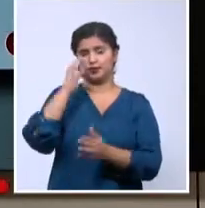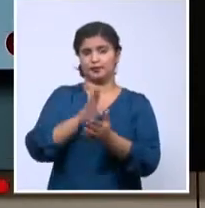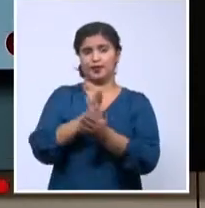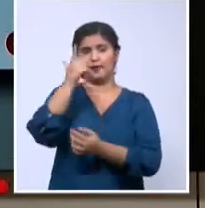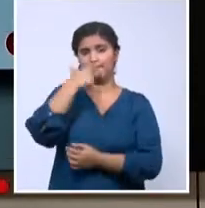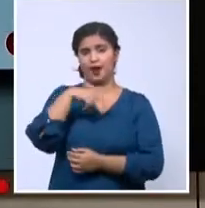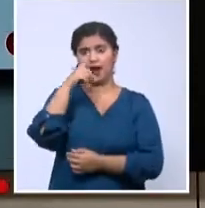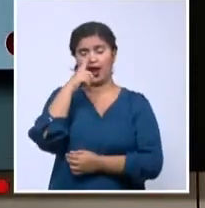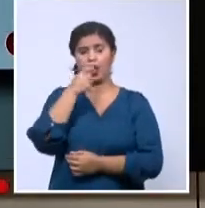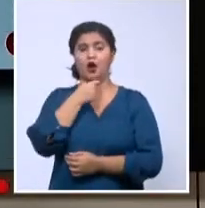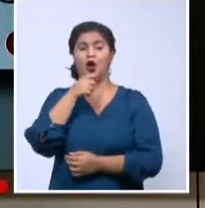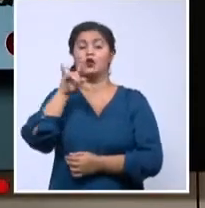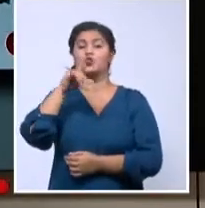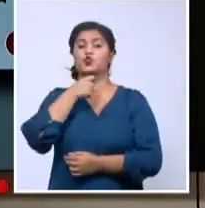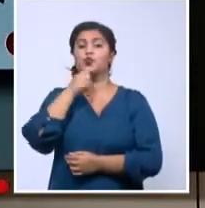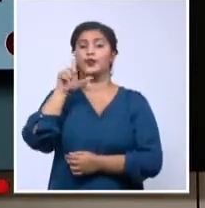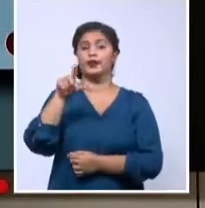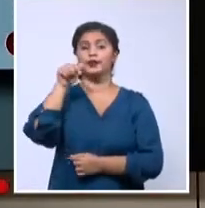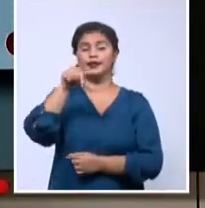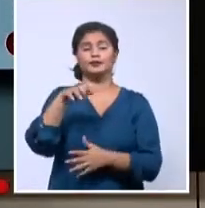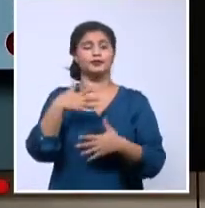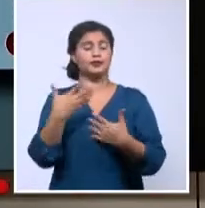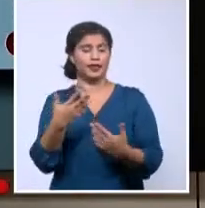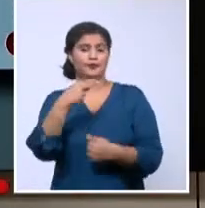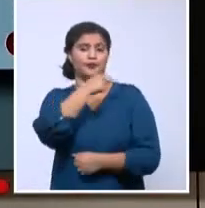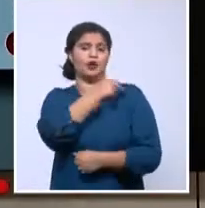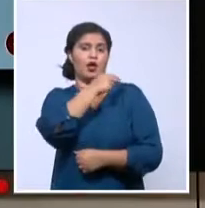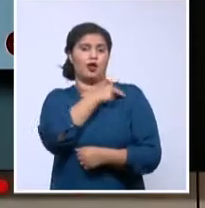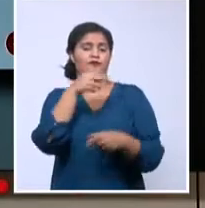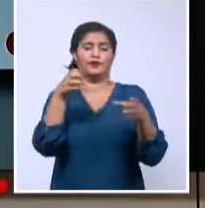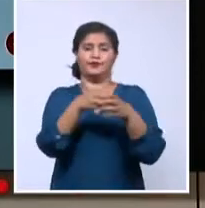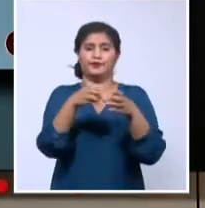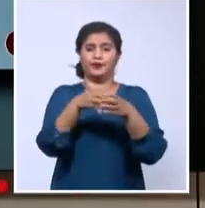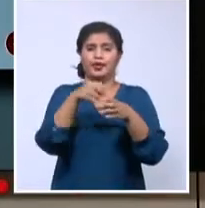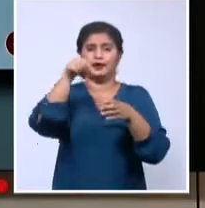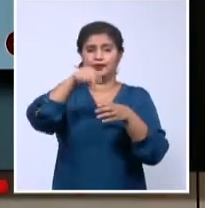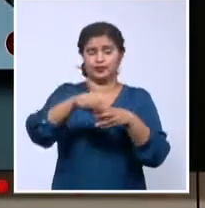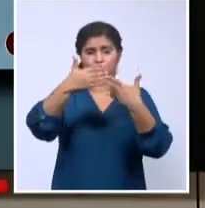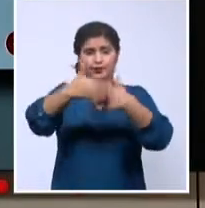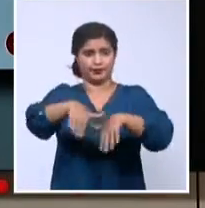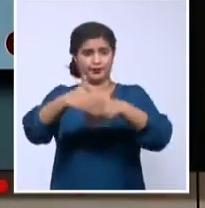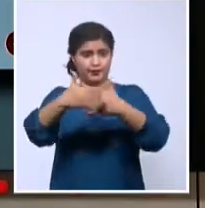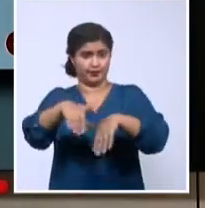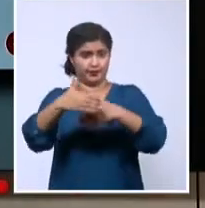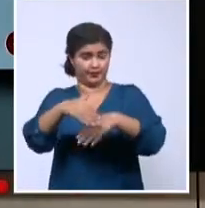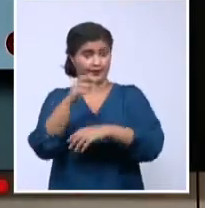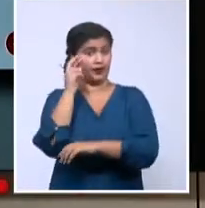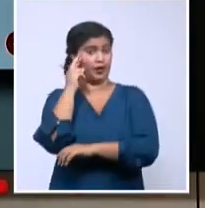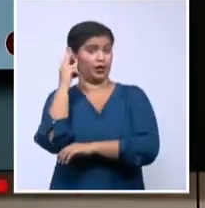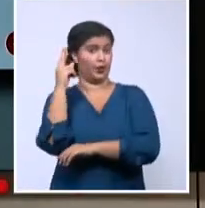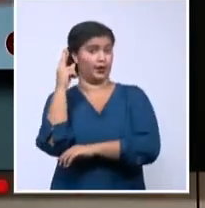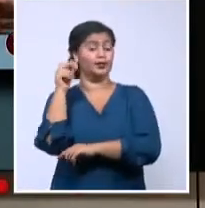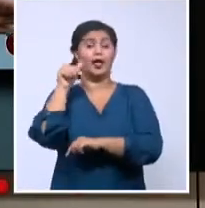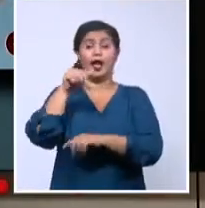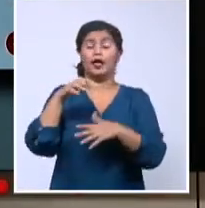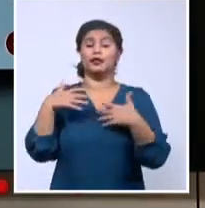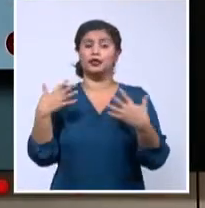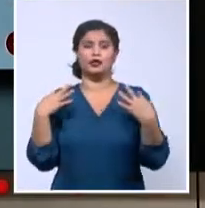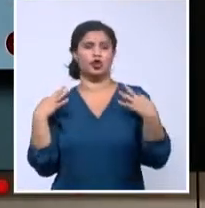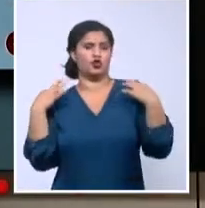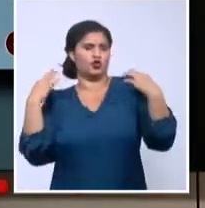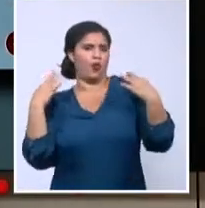en todos estos días, el jefe de la farsa San Isidro, bueno, jefe, actor principal, el que ultraja la bandera, recuerden, el que casi se desnuda aquí cerca, en plena